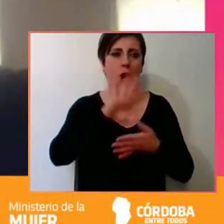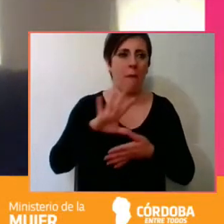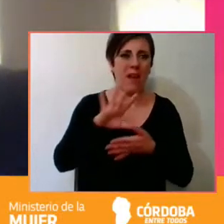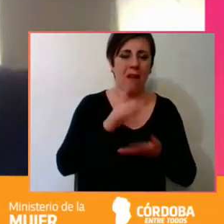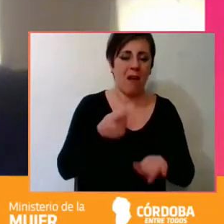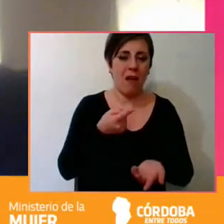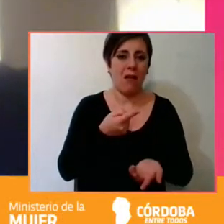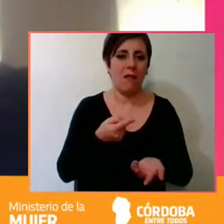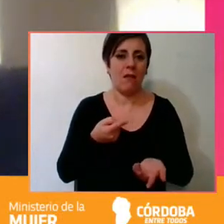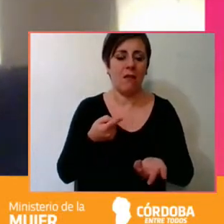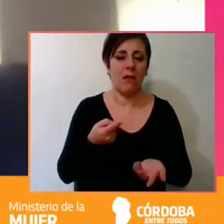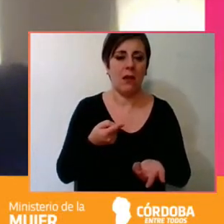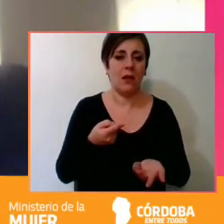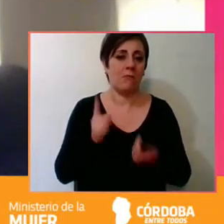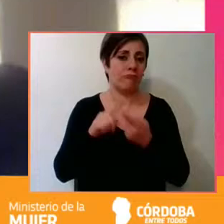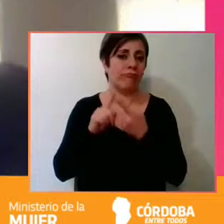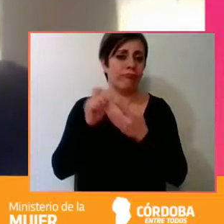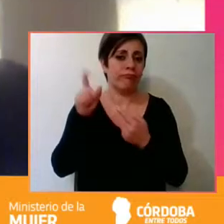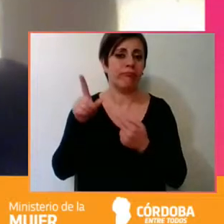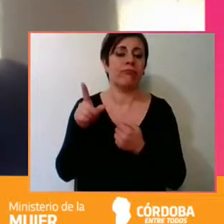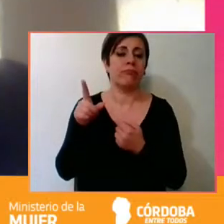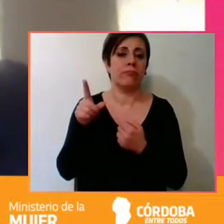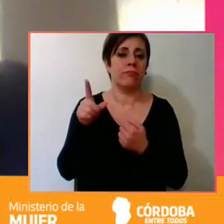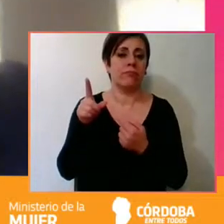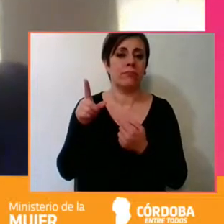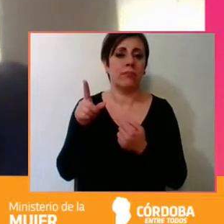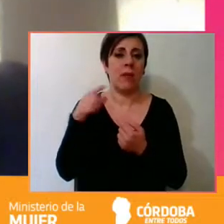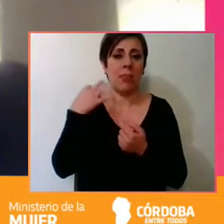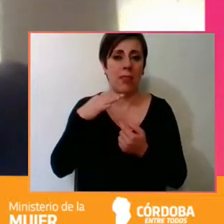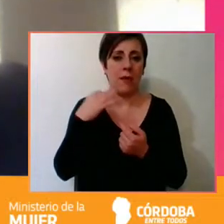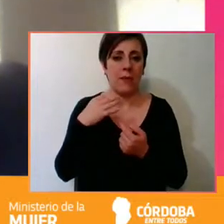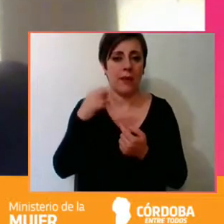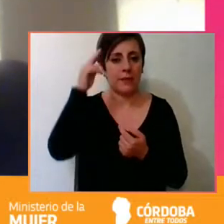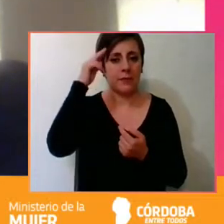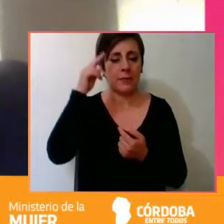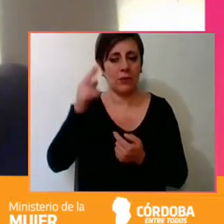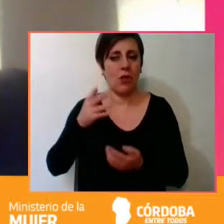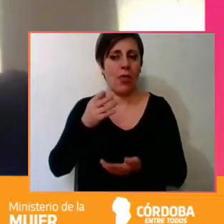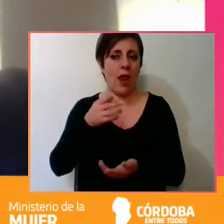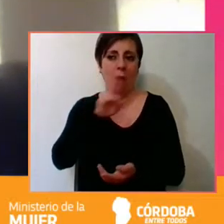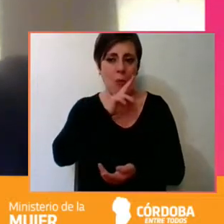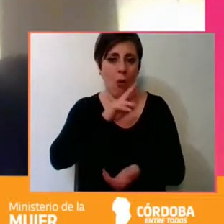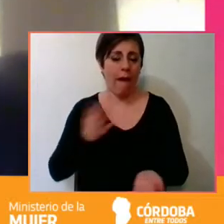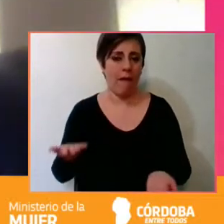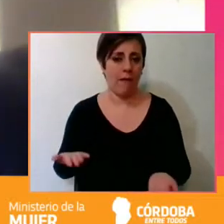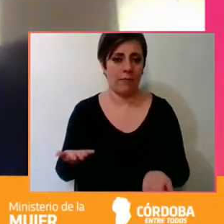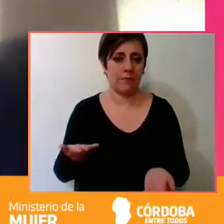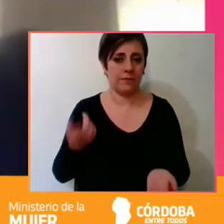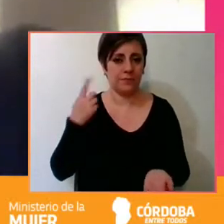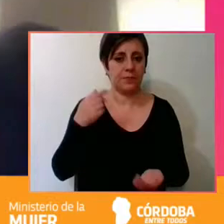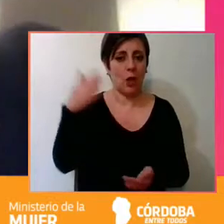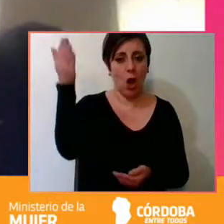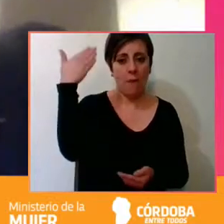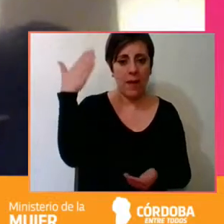por eso les digo, con el restablecimiento y la consideración de la mujer. Fíjense que la Convención